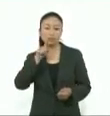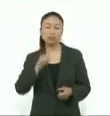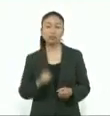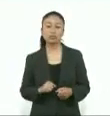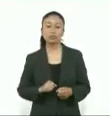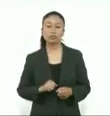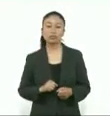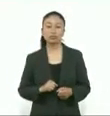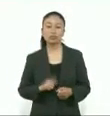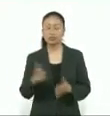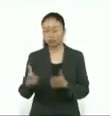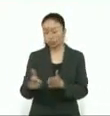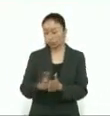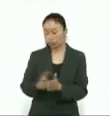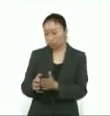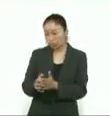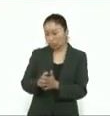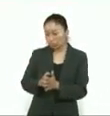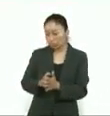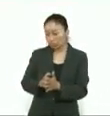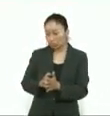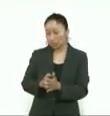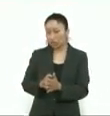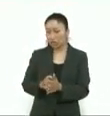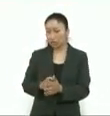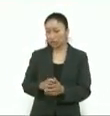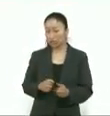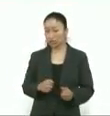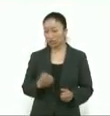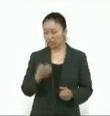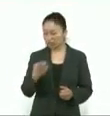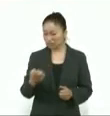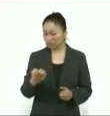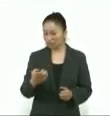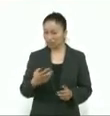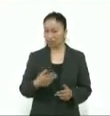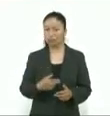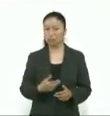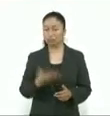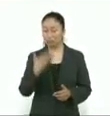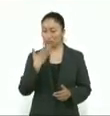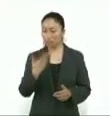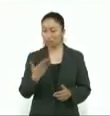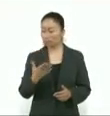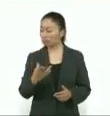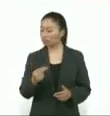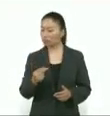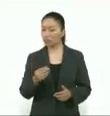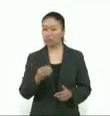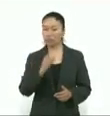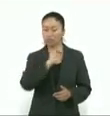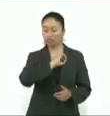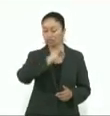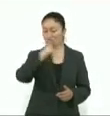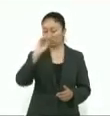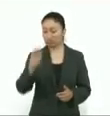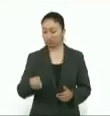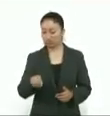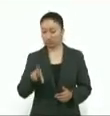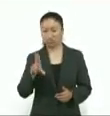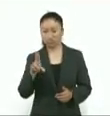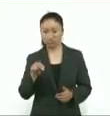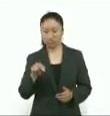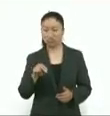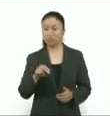la corrupción, la triquiñuela, no es el odio, no es el